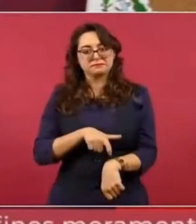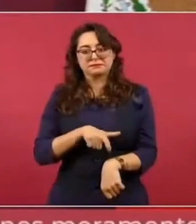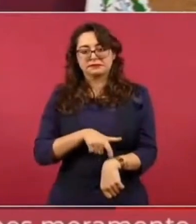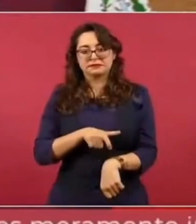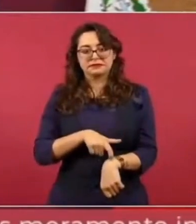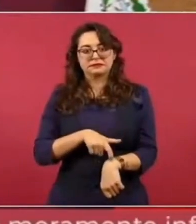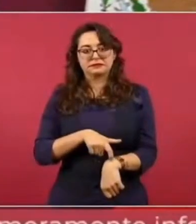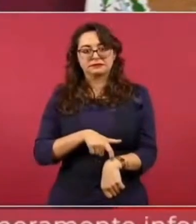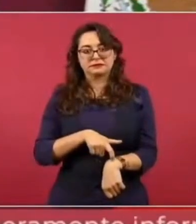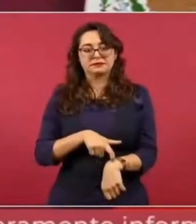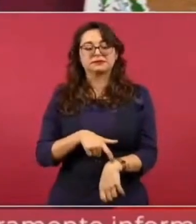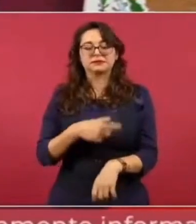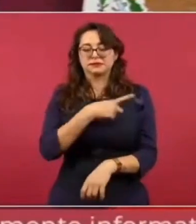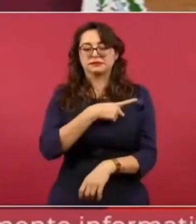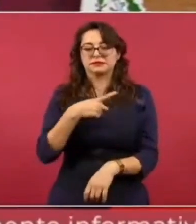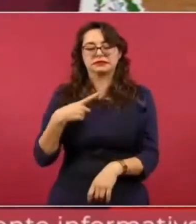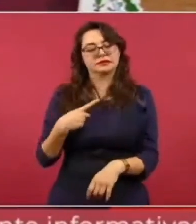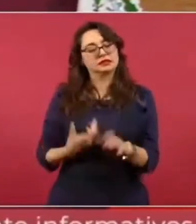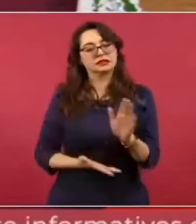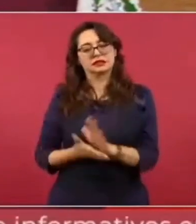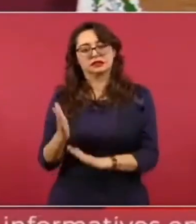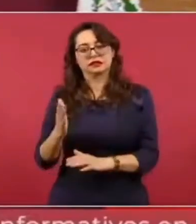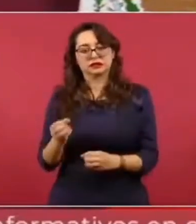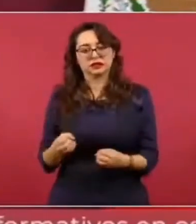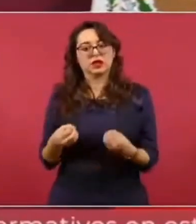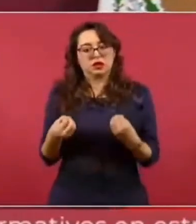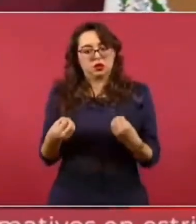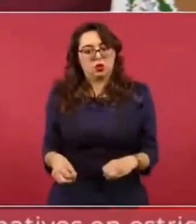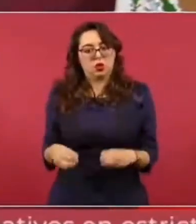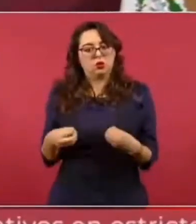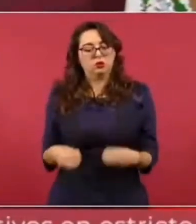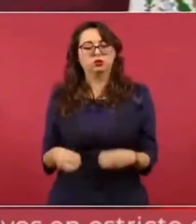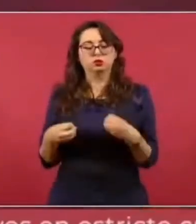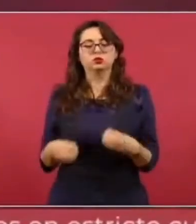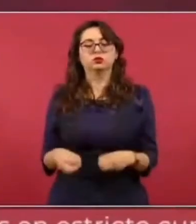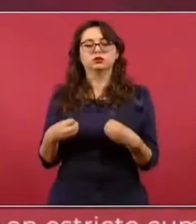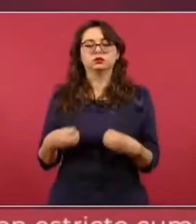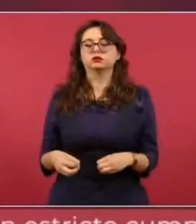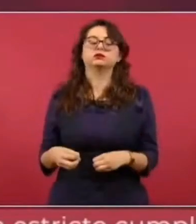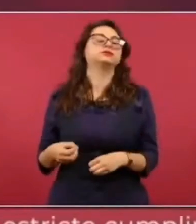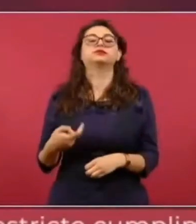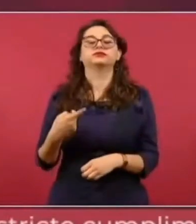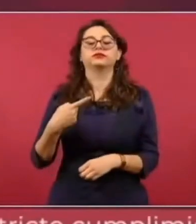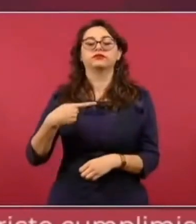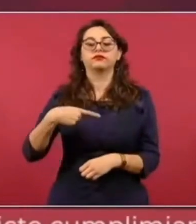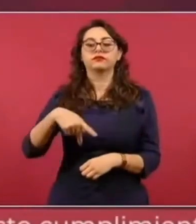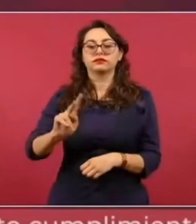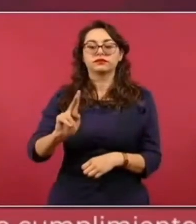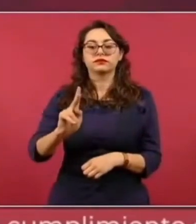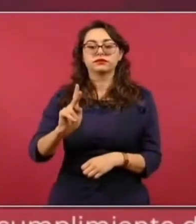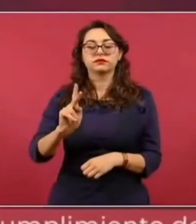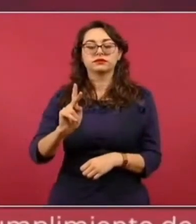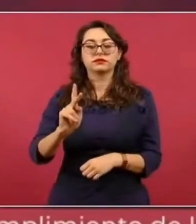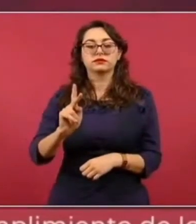Ya hay otras cosas, pero como voy a dejar un libro,